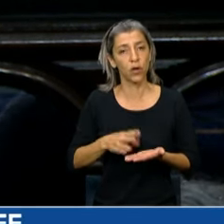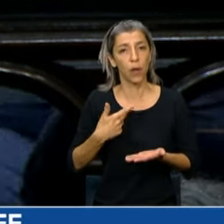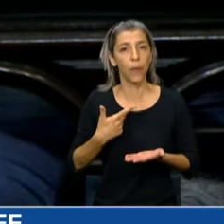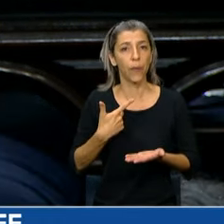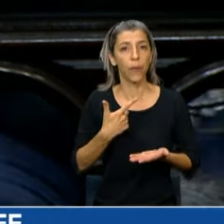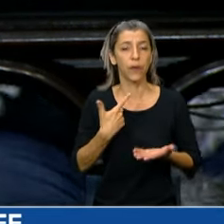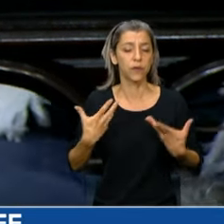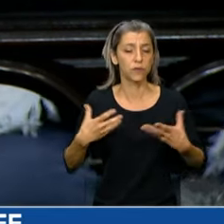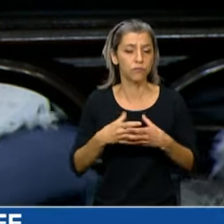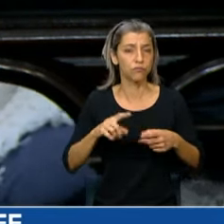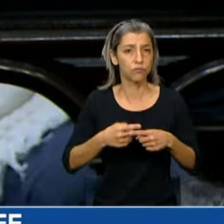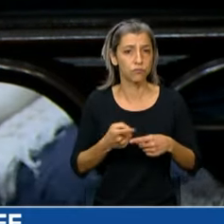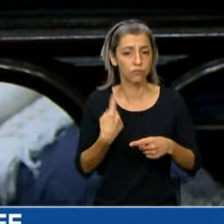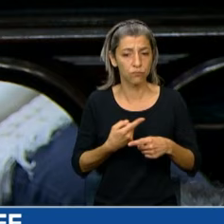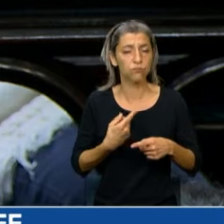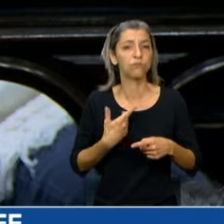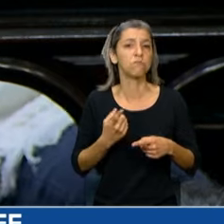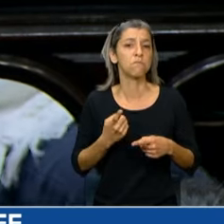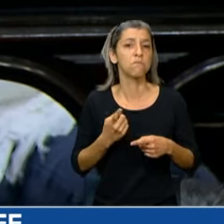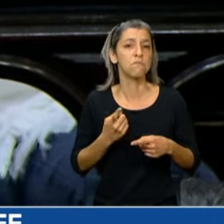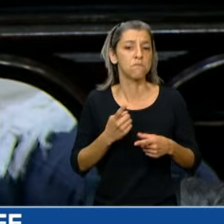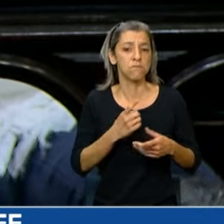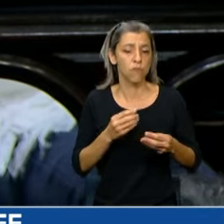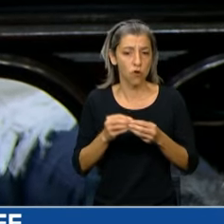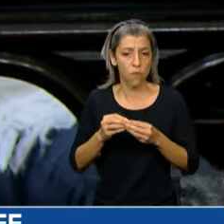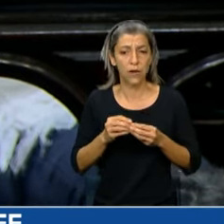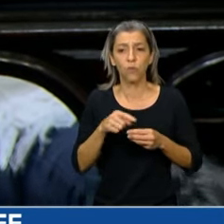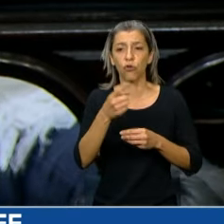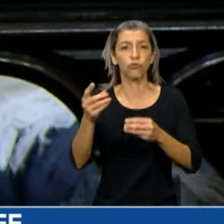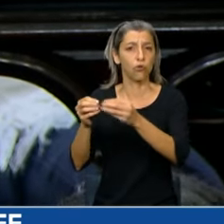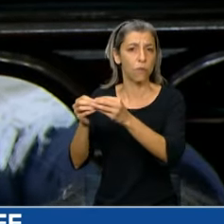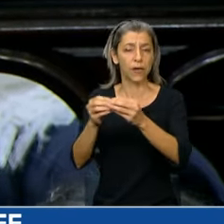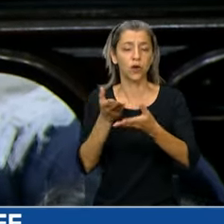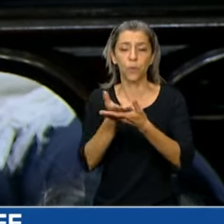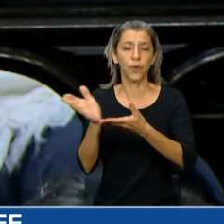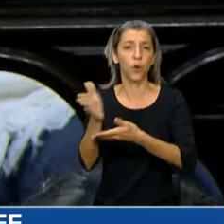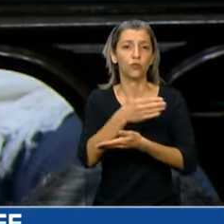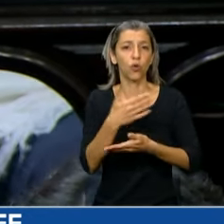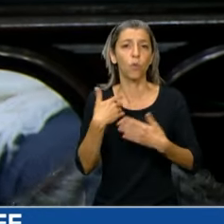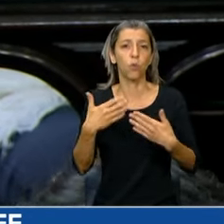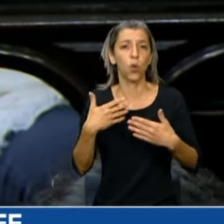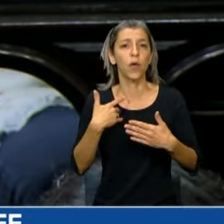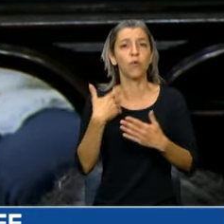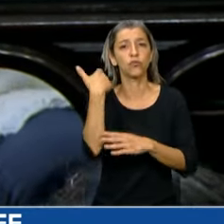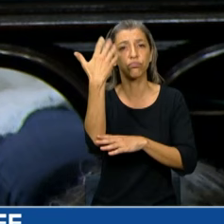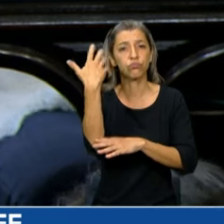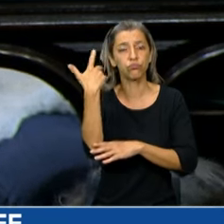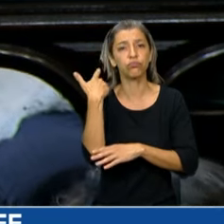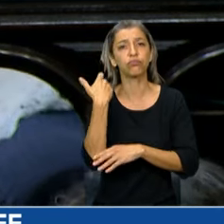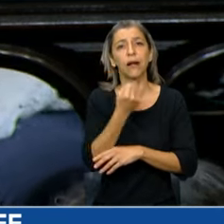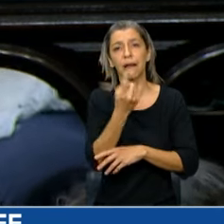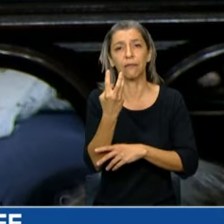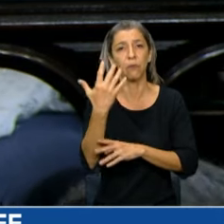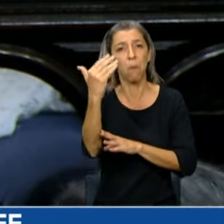compañero de nuestro bloque para los otros bloques si podemos achicar las intervenciones individuales para que podamos acelerar el tema